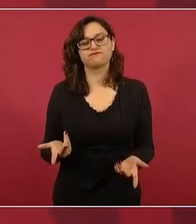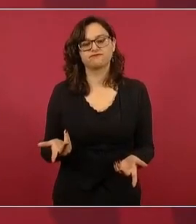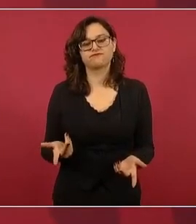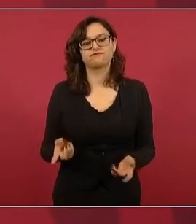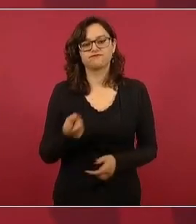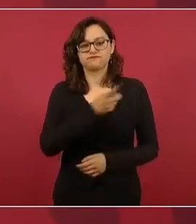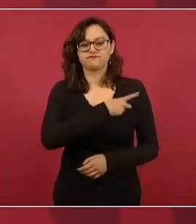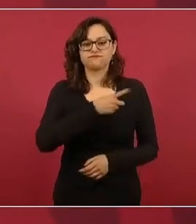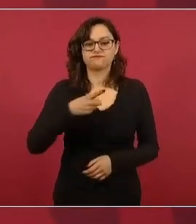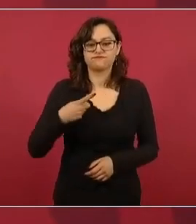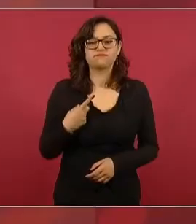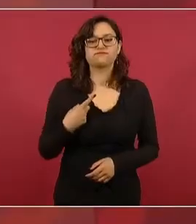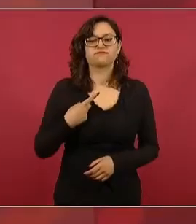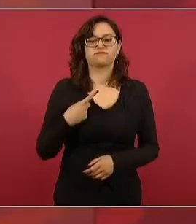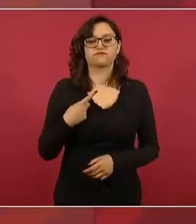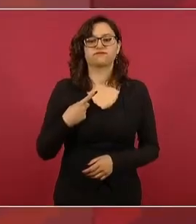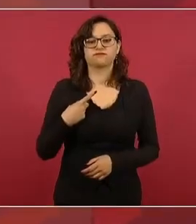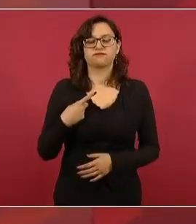pues